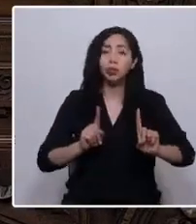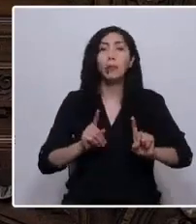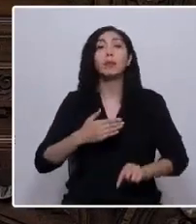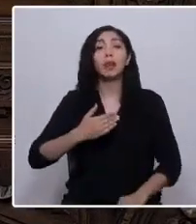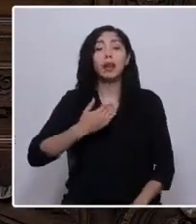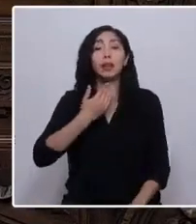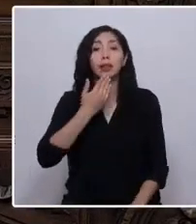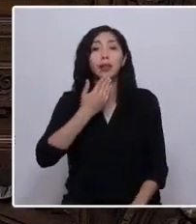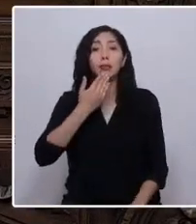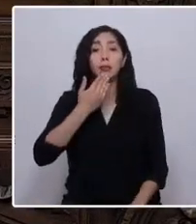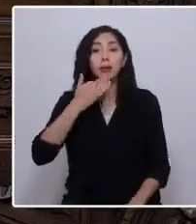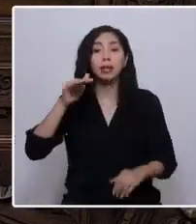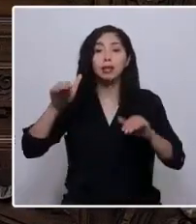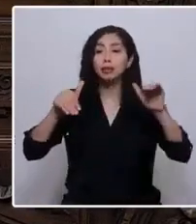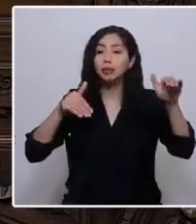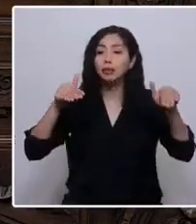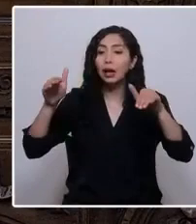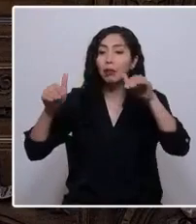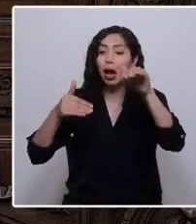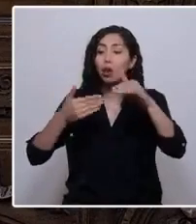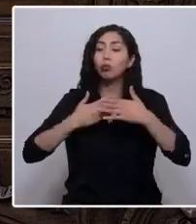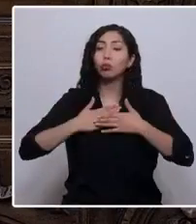llamado a quizás calmar un poco los ánimos.